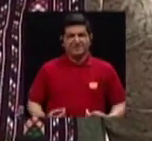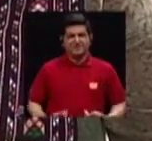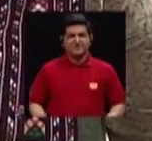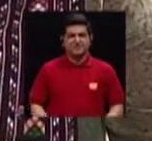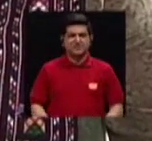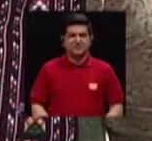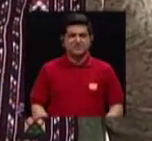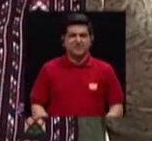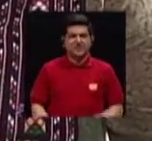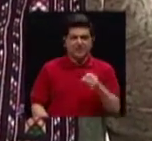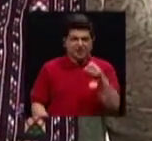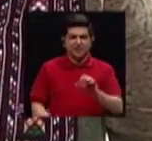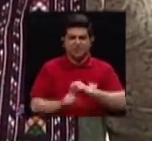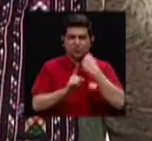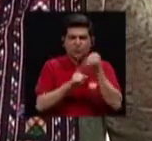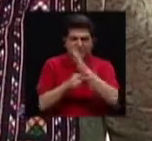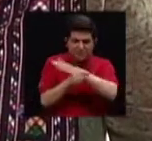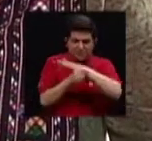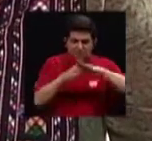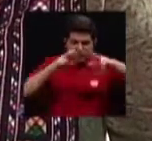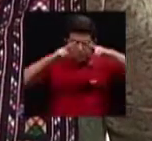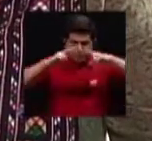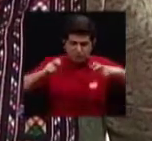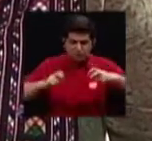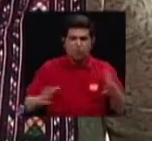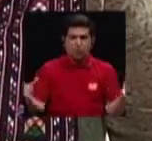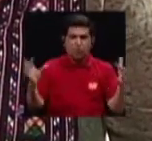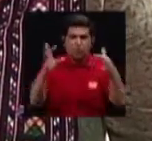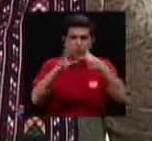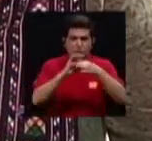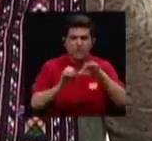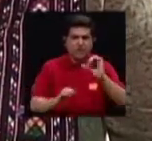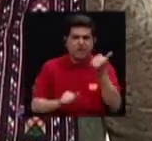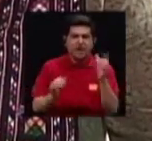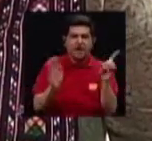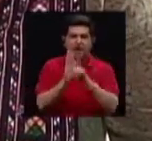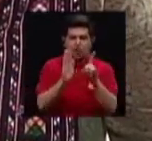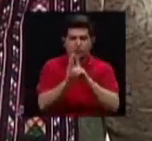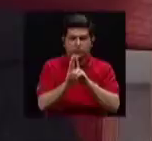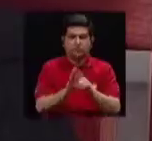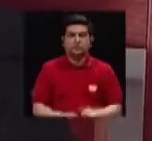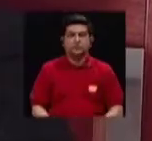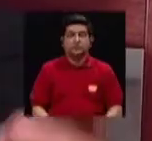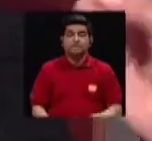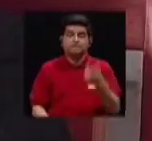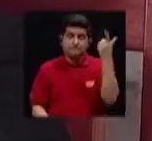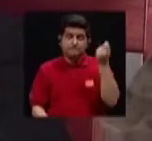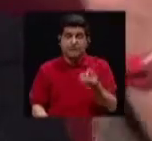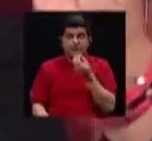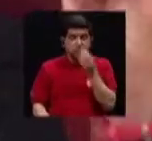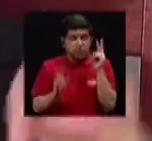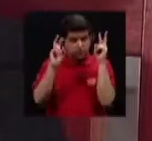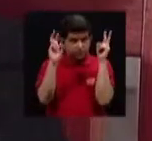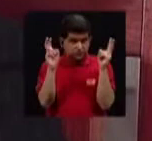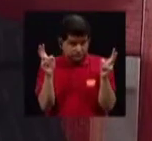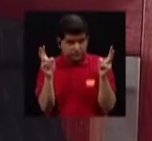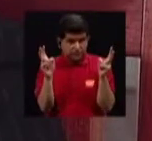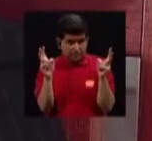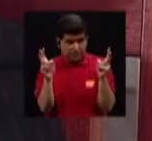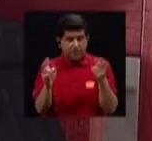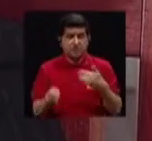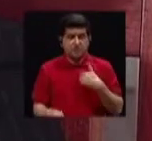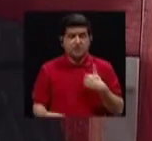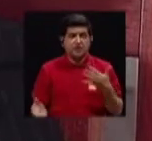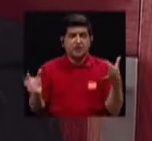integralidad ahí. Y hay una vinculación con otros derechos, por ejemplo, el tema de la pensión alimentaria y que tiene que ver